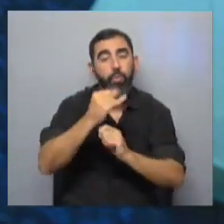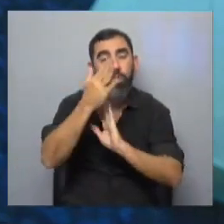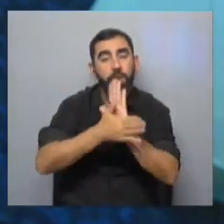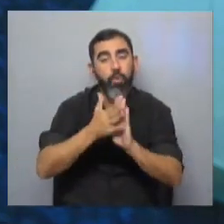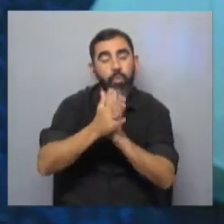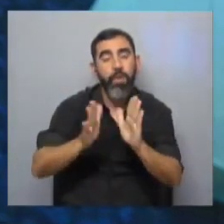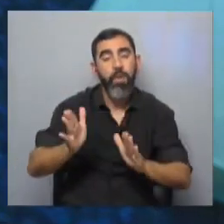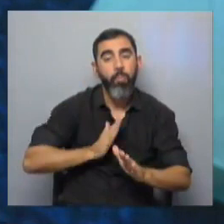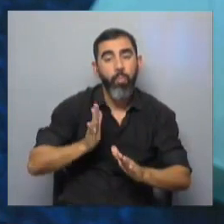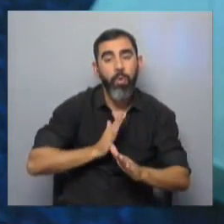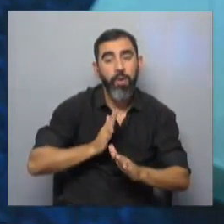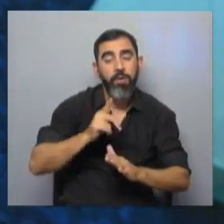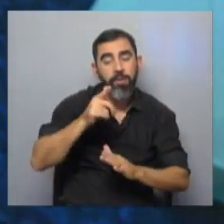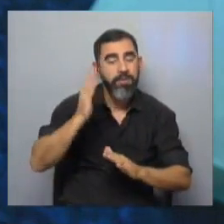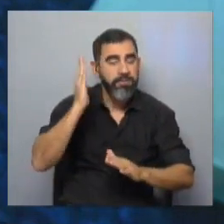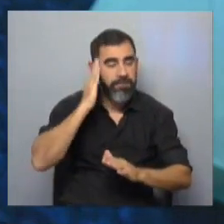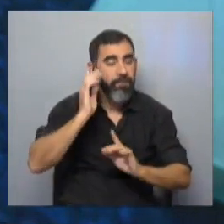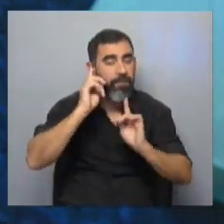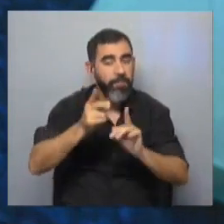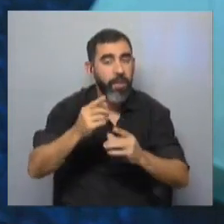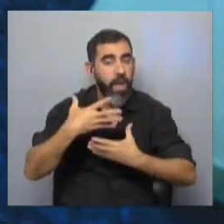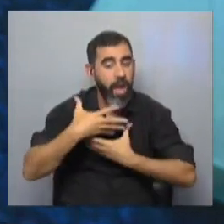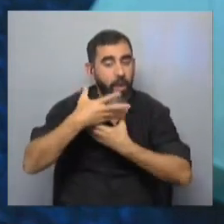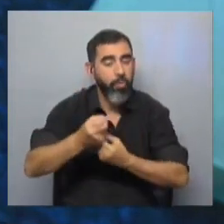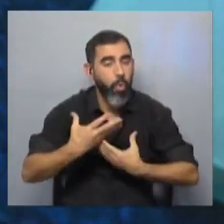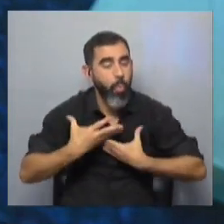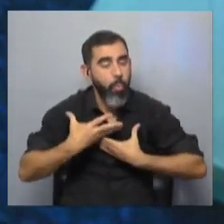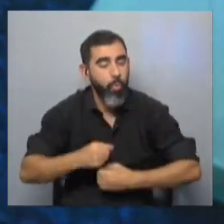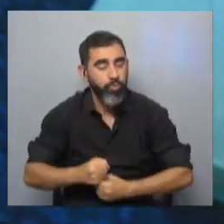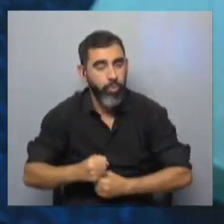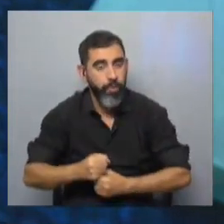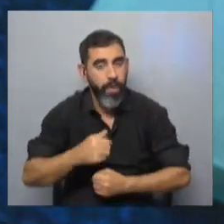las Mujeres. En ese marco se supo también que la línea de apoyo emocional de ACE